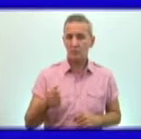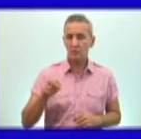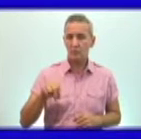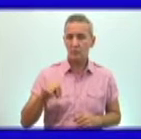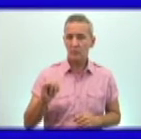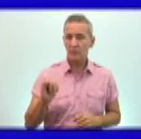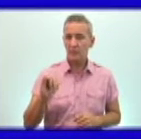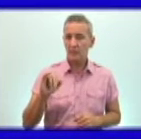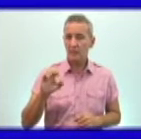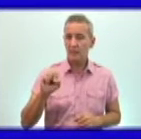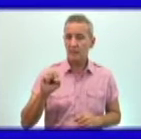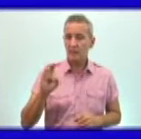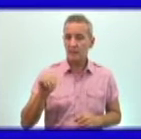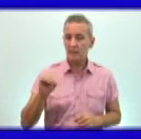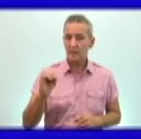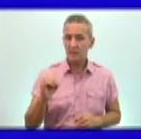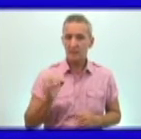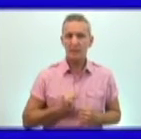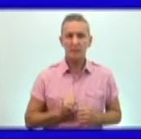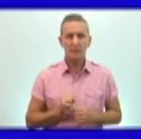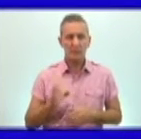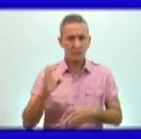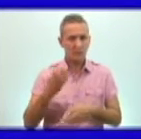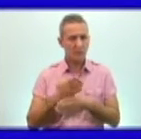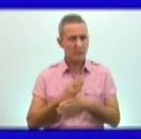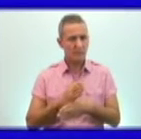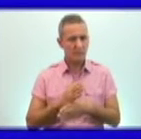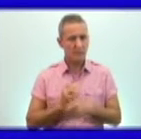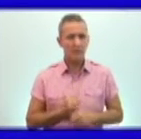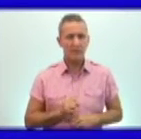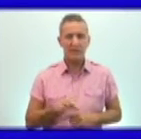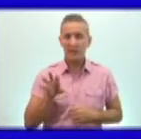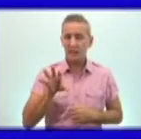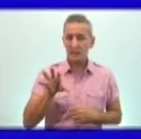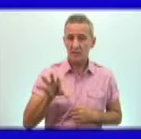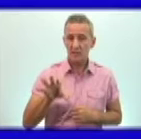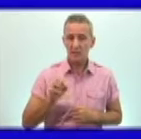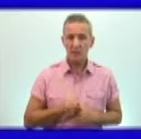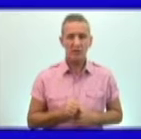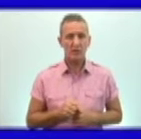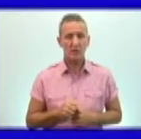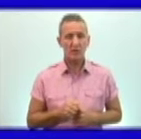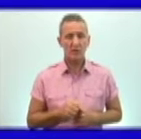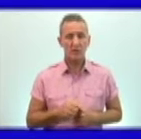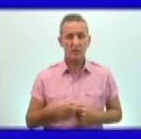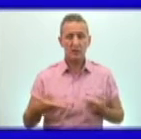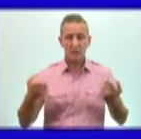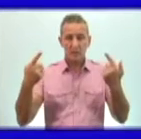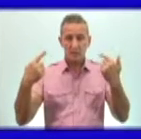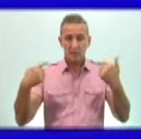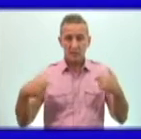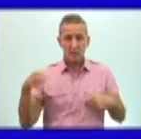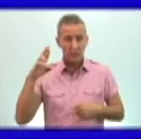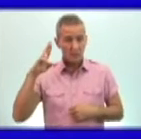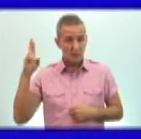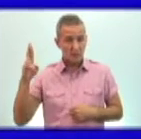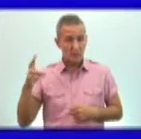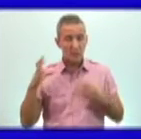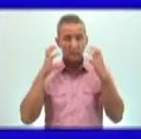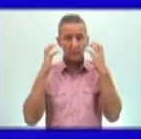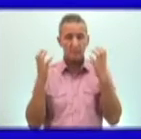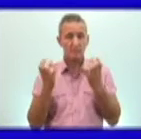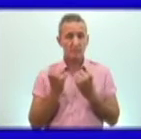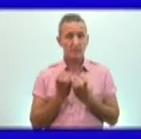conceptual. Vamos a abordar la crítica de esos presupuestos desde posiciones revolucionarias, marxistas y leninistas, y vamos a ver cómo